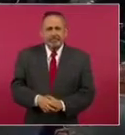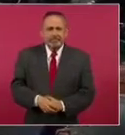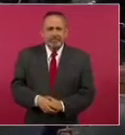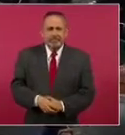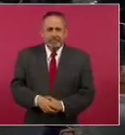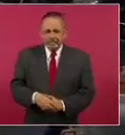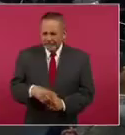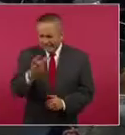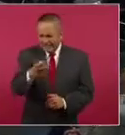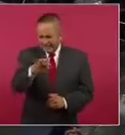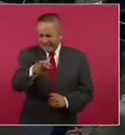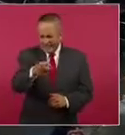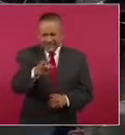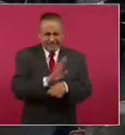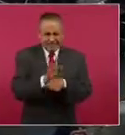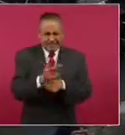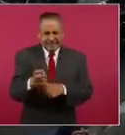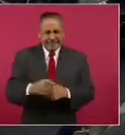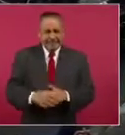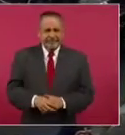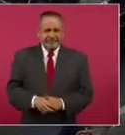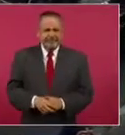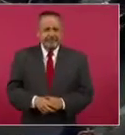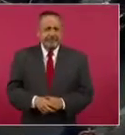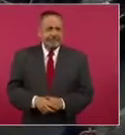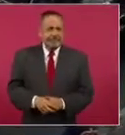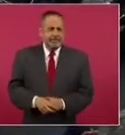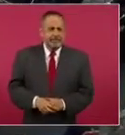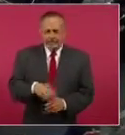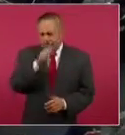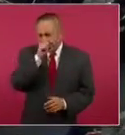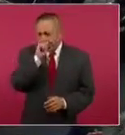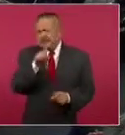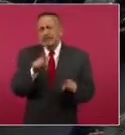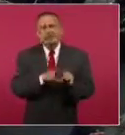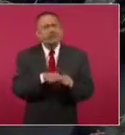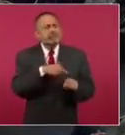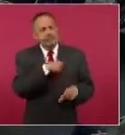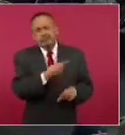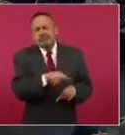Sí, esa, sí. También lo mismo, o sea,